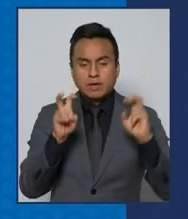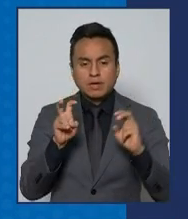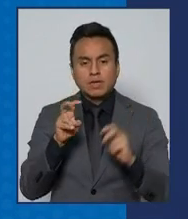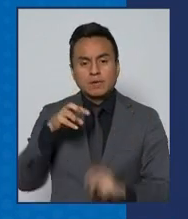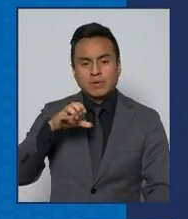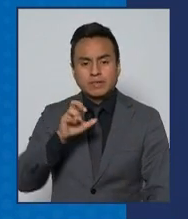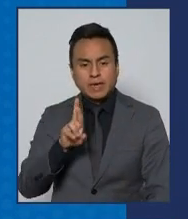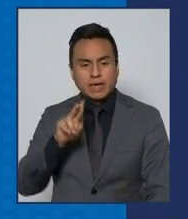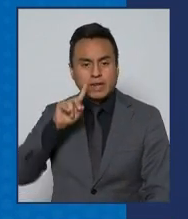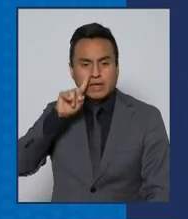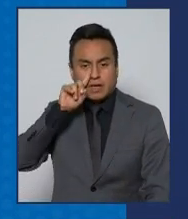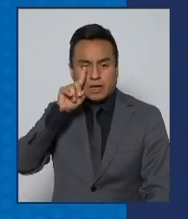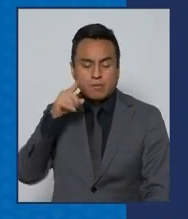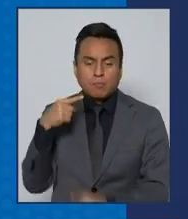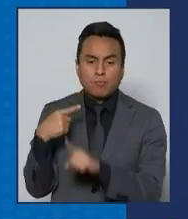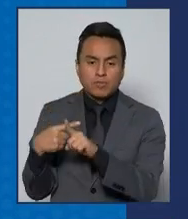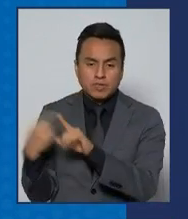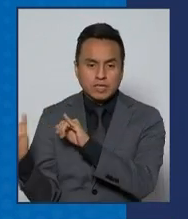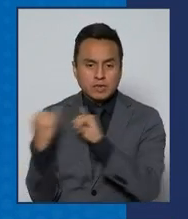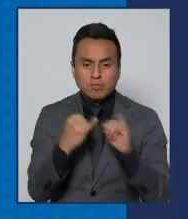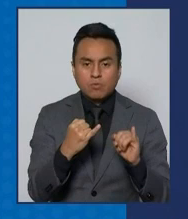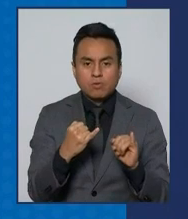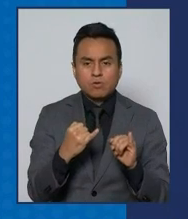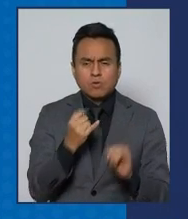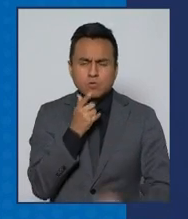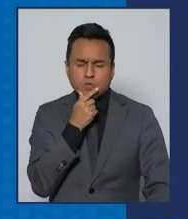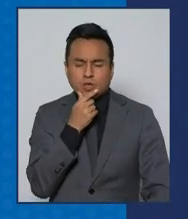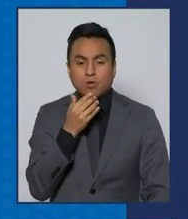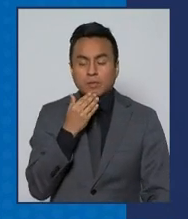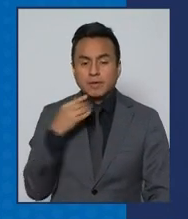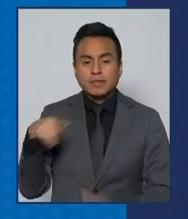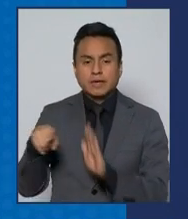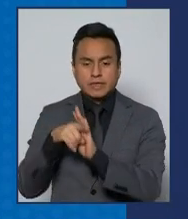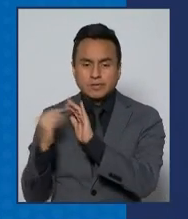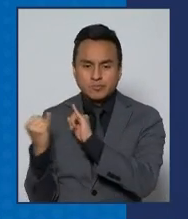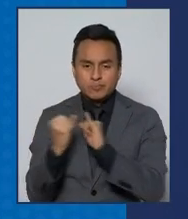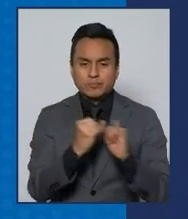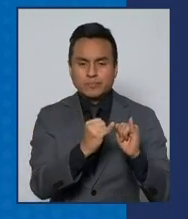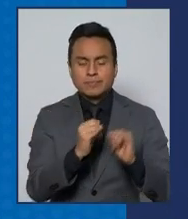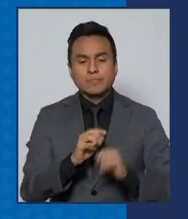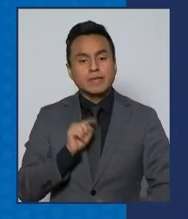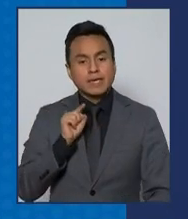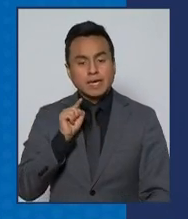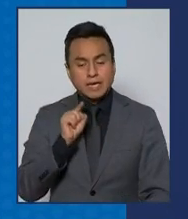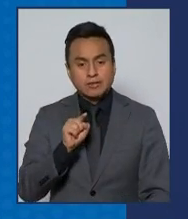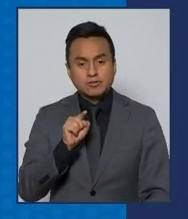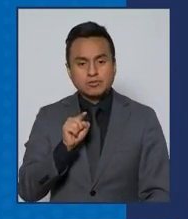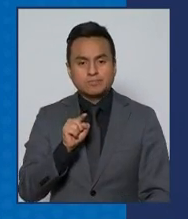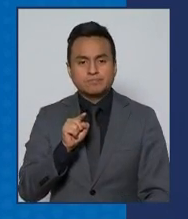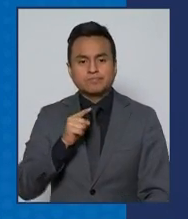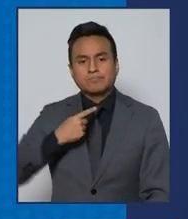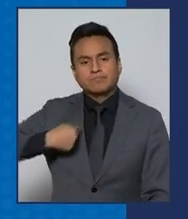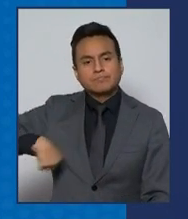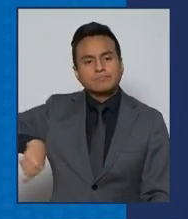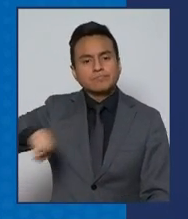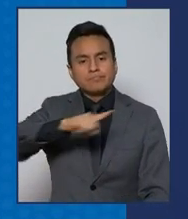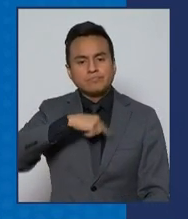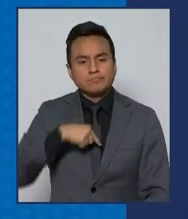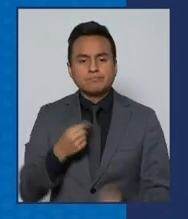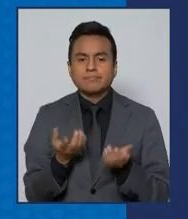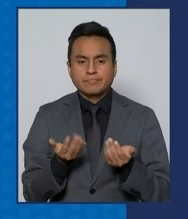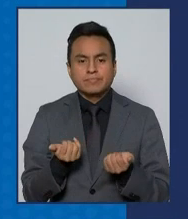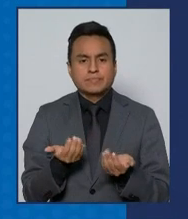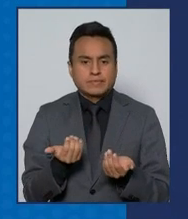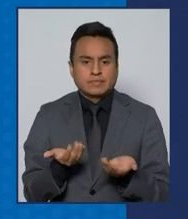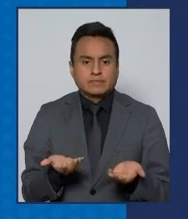exámenes de PCR, ya sea positivos, dudosos o negativos. Eso nos lleva a la